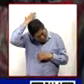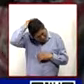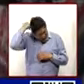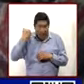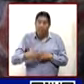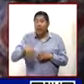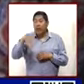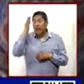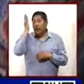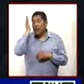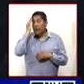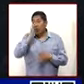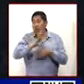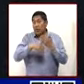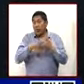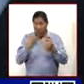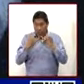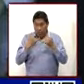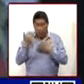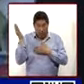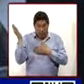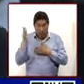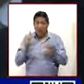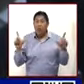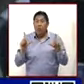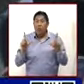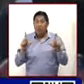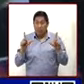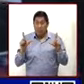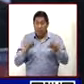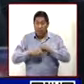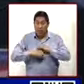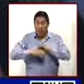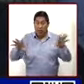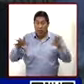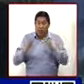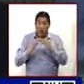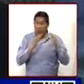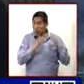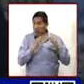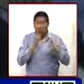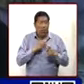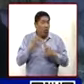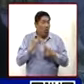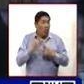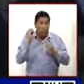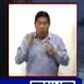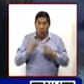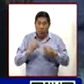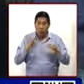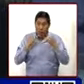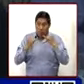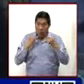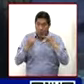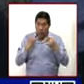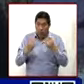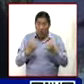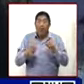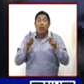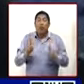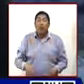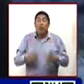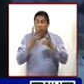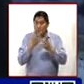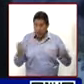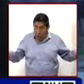¿Pero usted sabía que toda la información que puede estar en estas pantallas distribuidas en la ciudad o también en los paneles informativos con personas